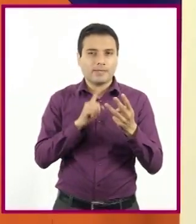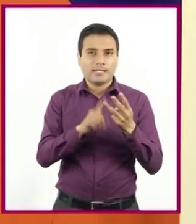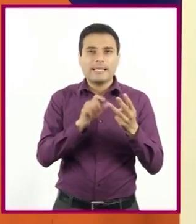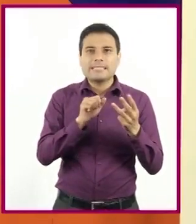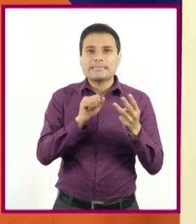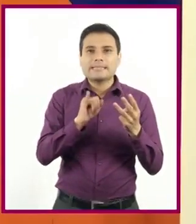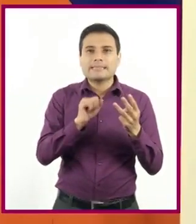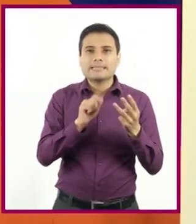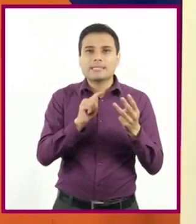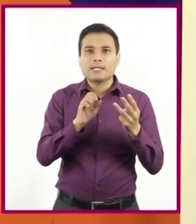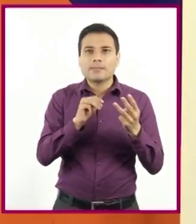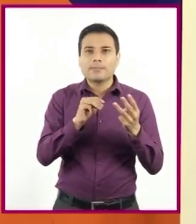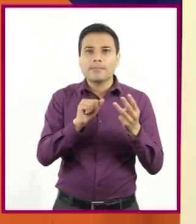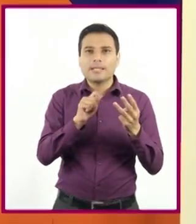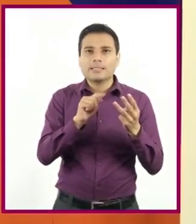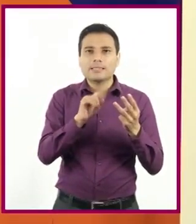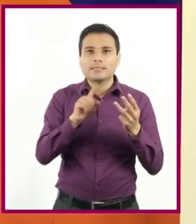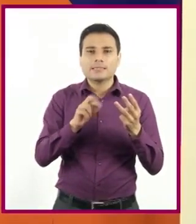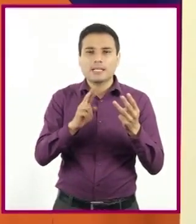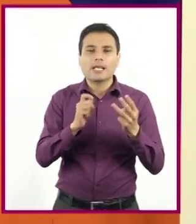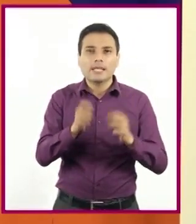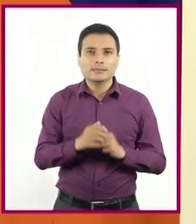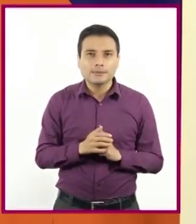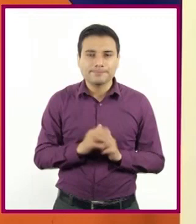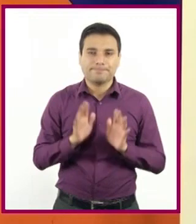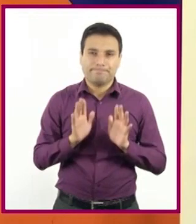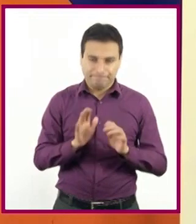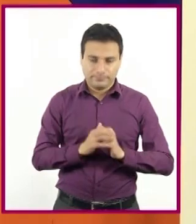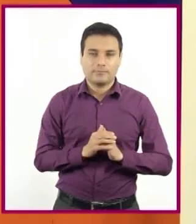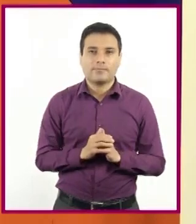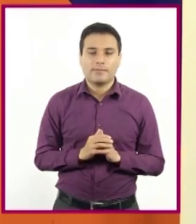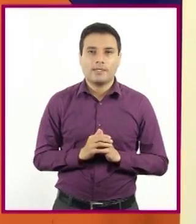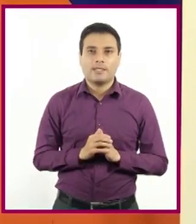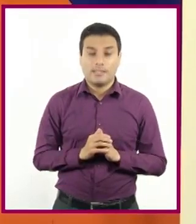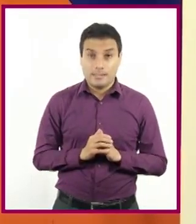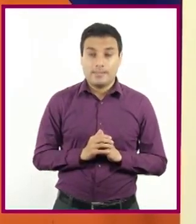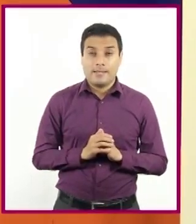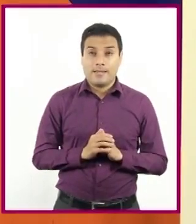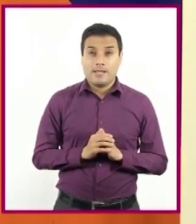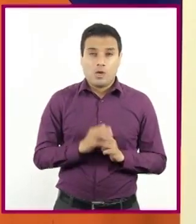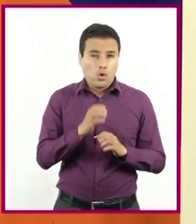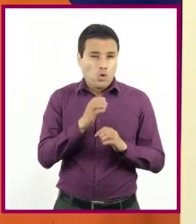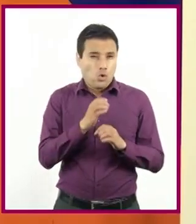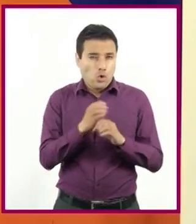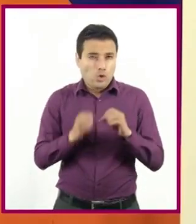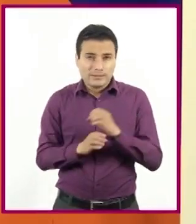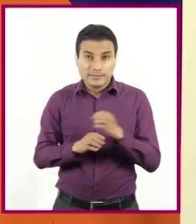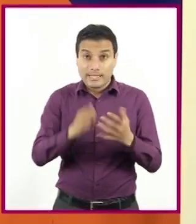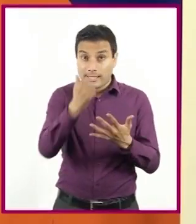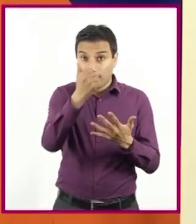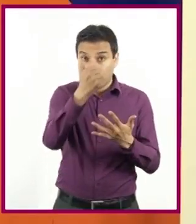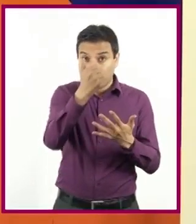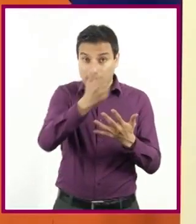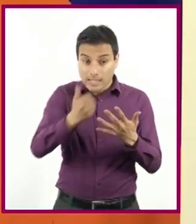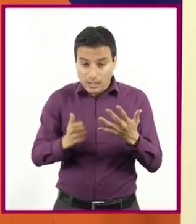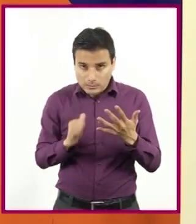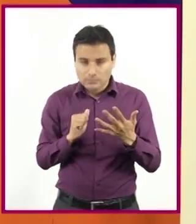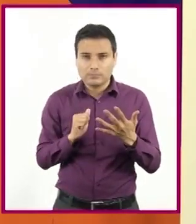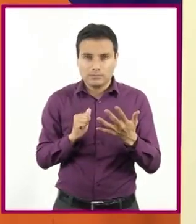una estructura en la que cada elemento informativo jugará un papel determinado y